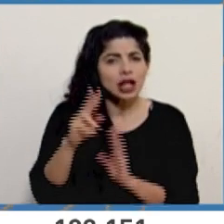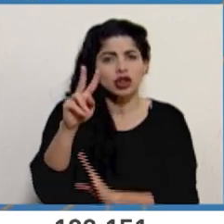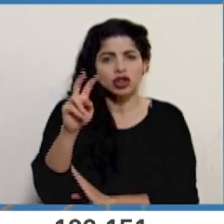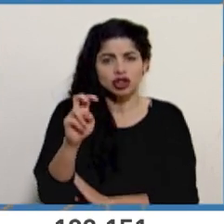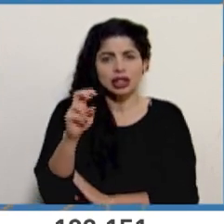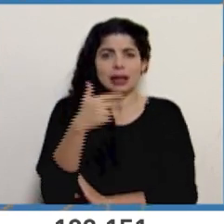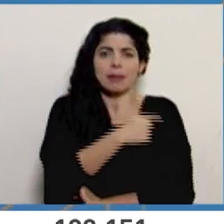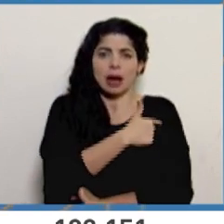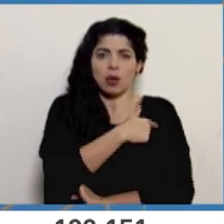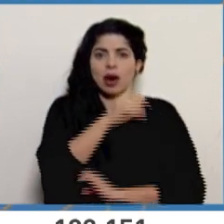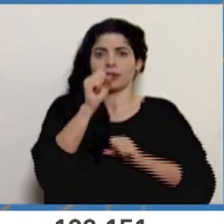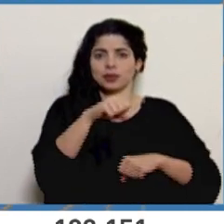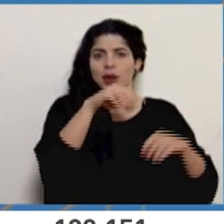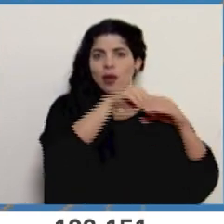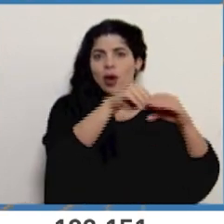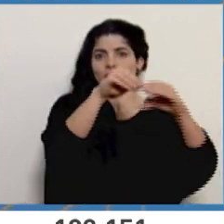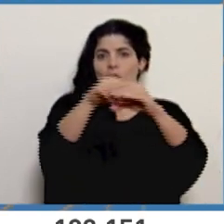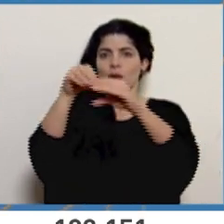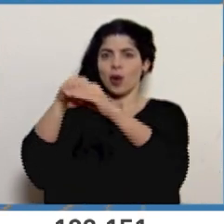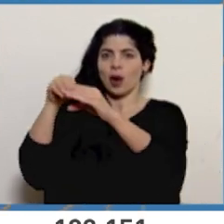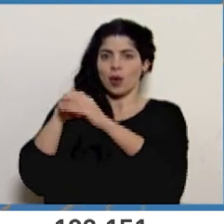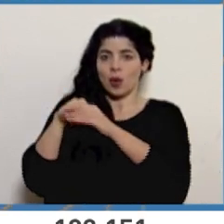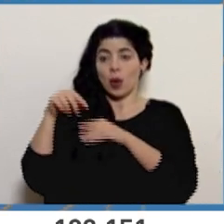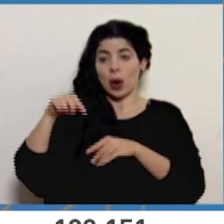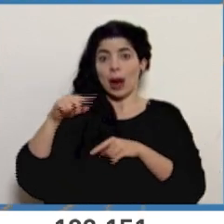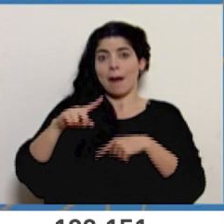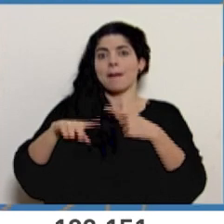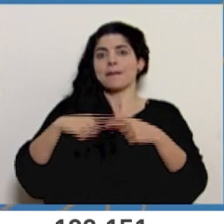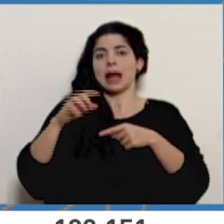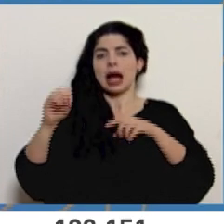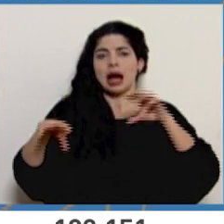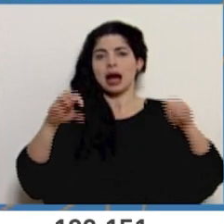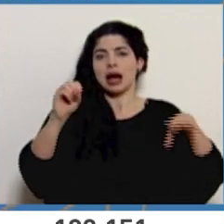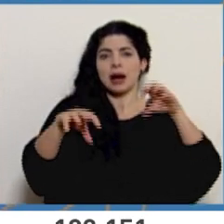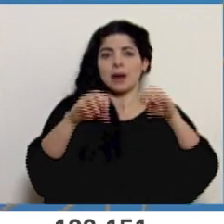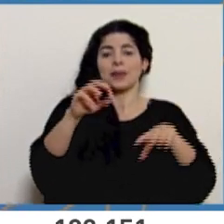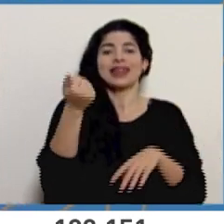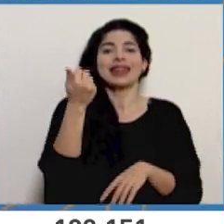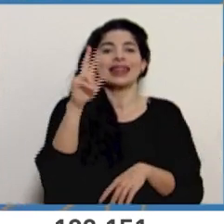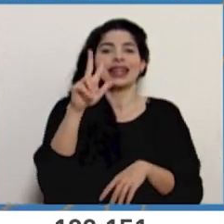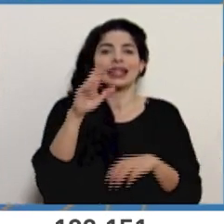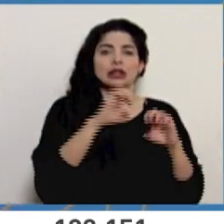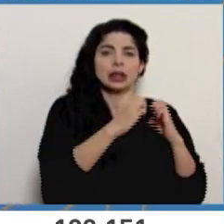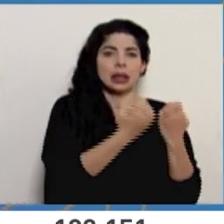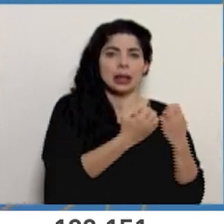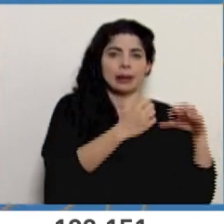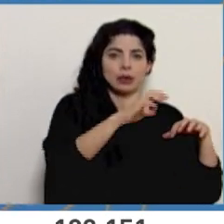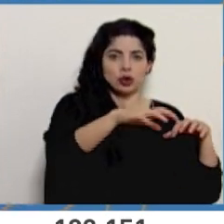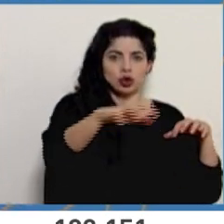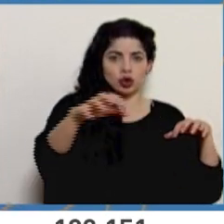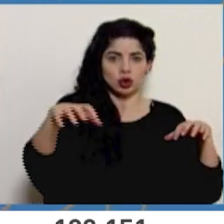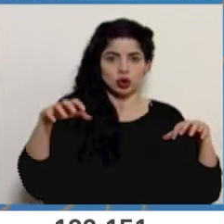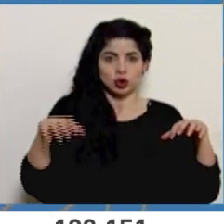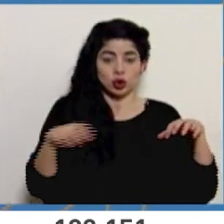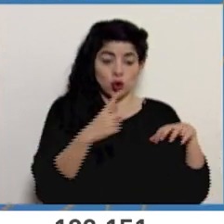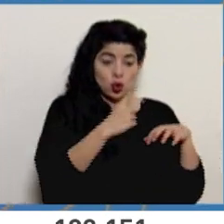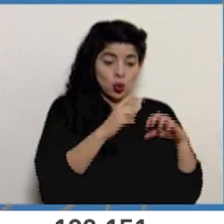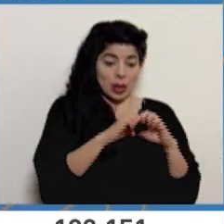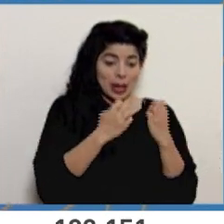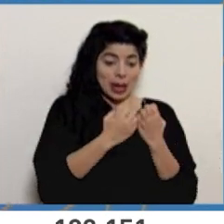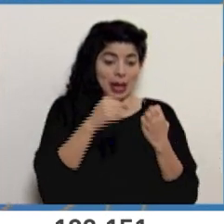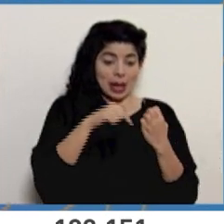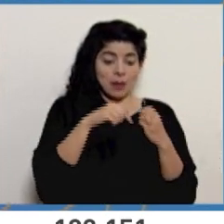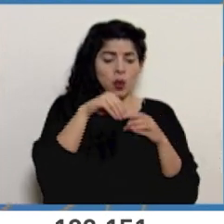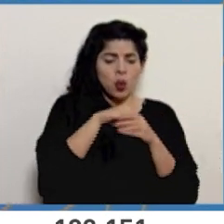1.006.200 dosis. Estas estarán distribuidas en 13 equipos. Cada uno de estos 3 equipos permite